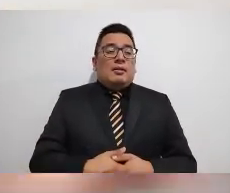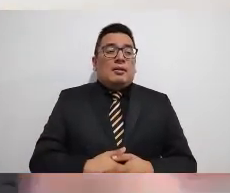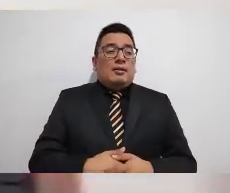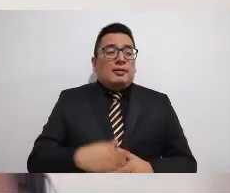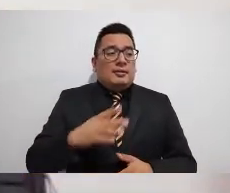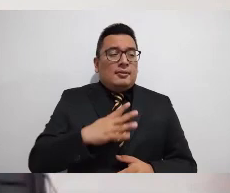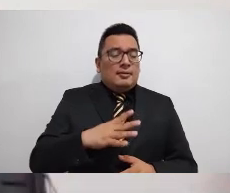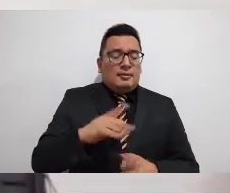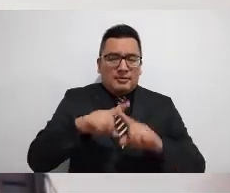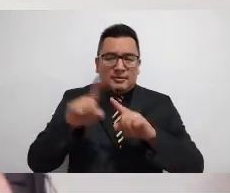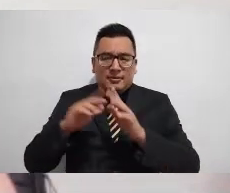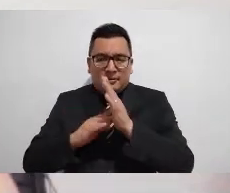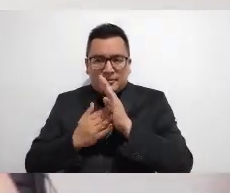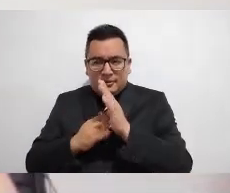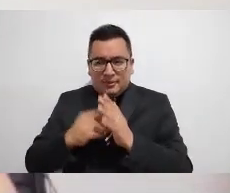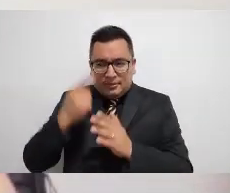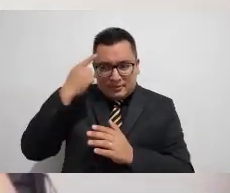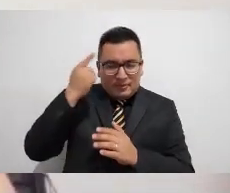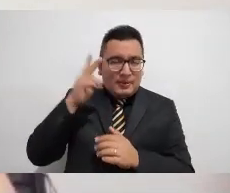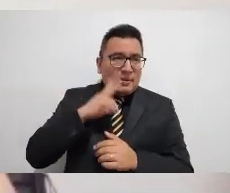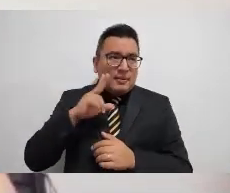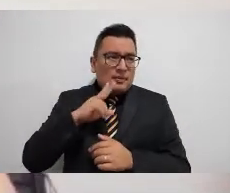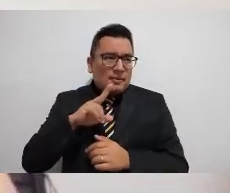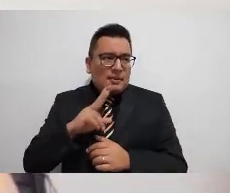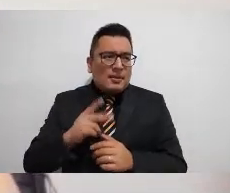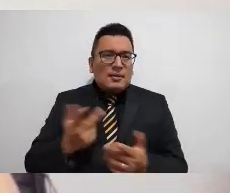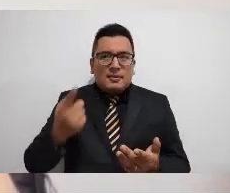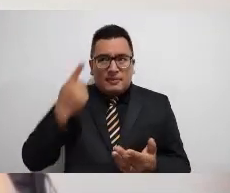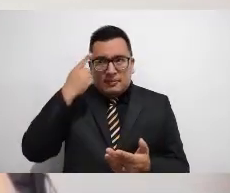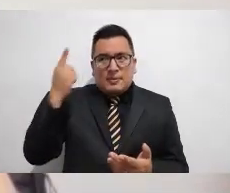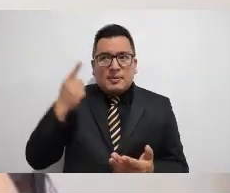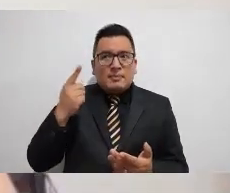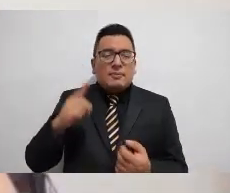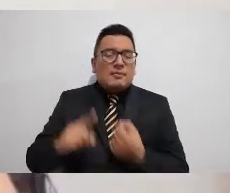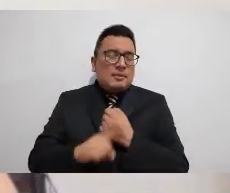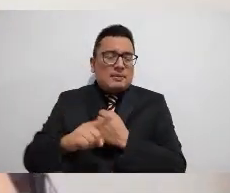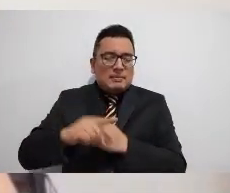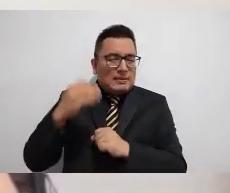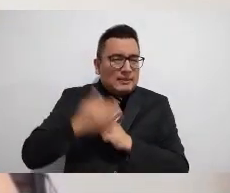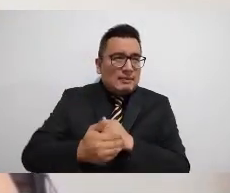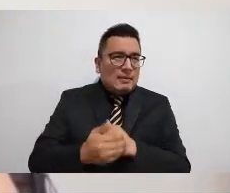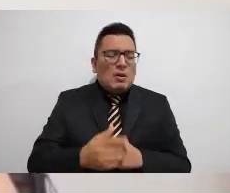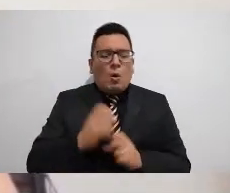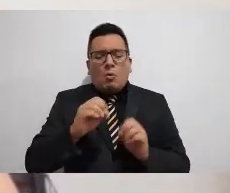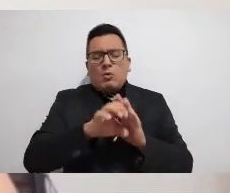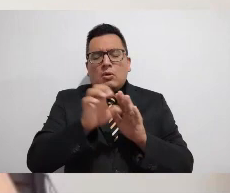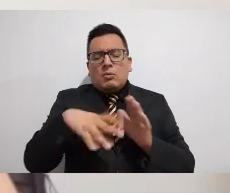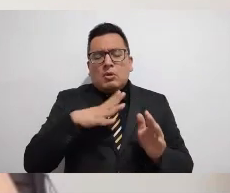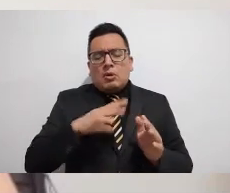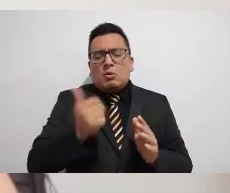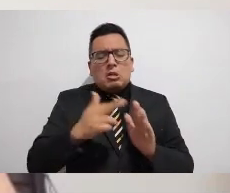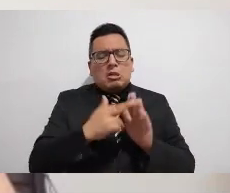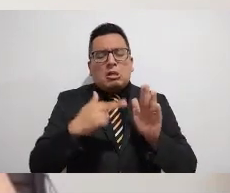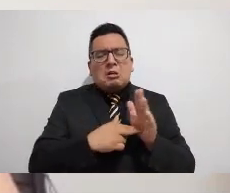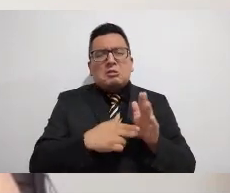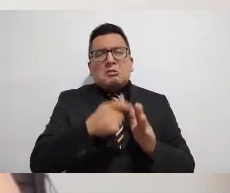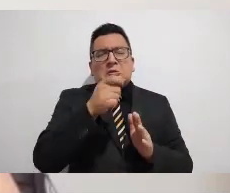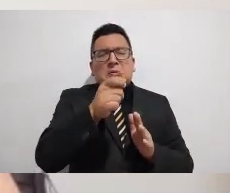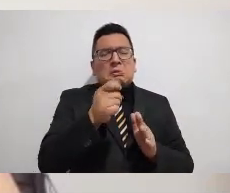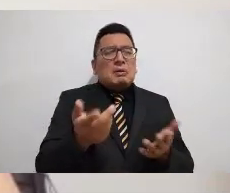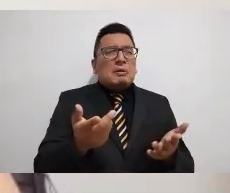hay muchas estrategias que han encontrado para resolver el asunto. Hay otros que no tienen que ver con eso, sino tienen que ver con, por ejemplo,